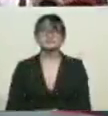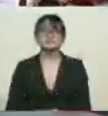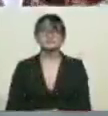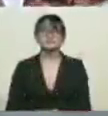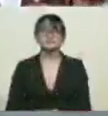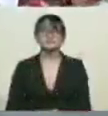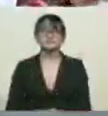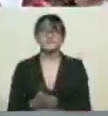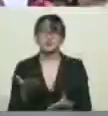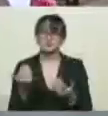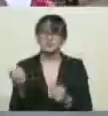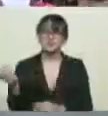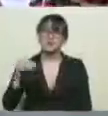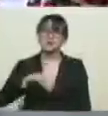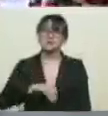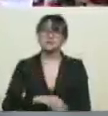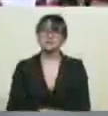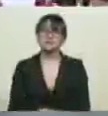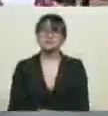Víctor,